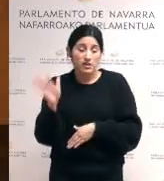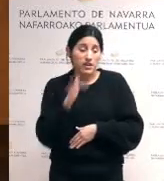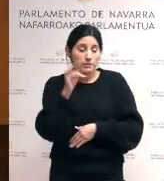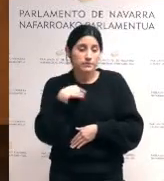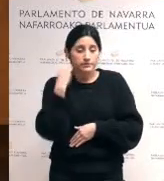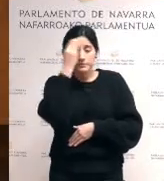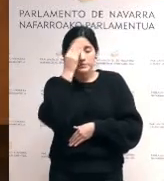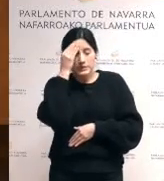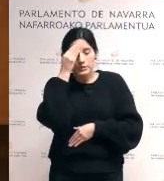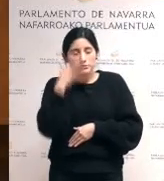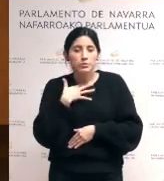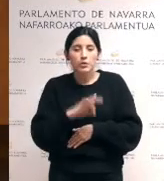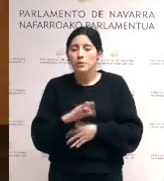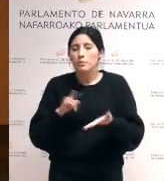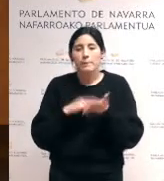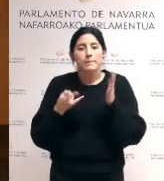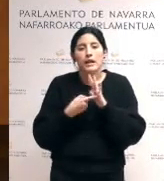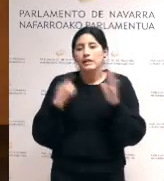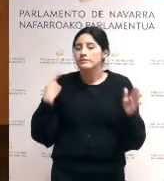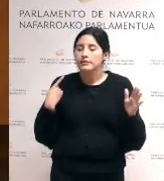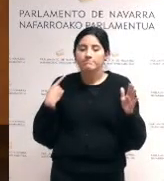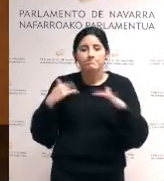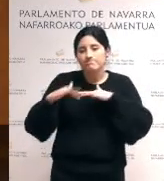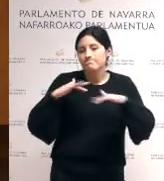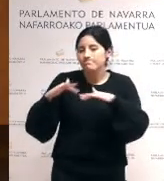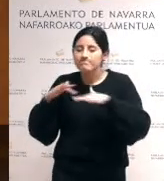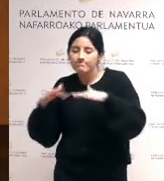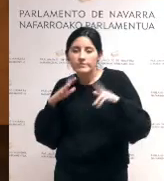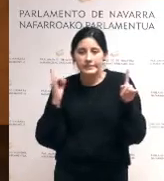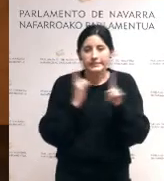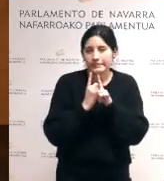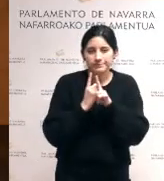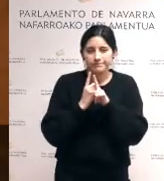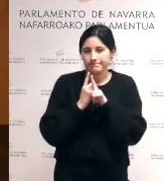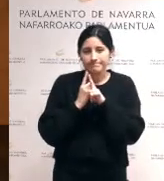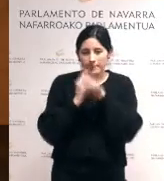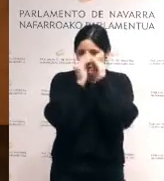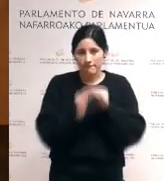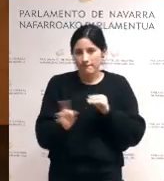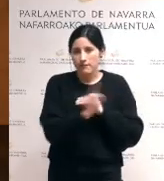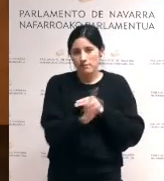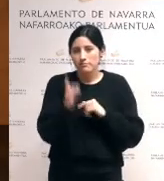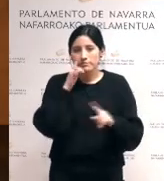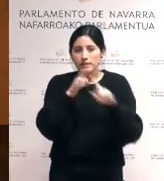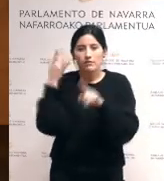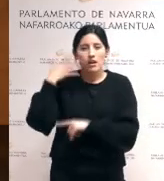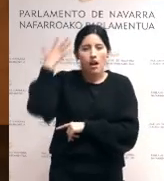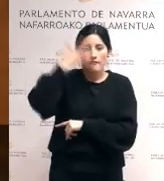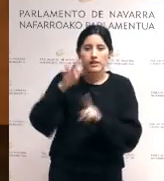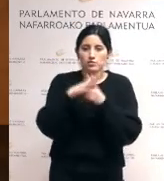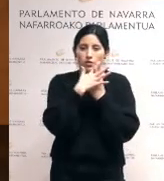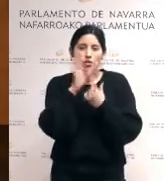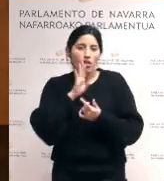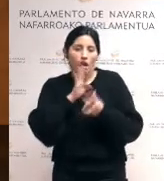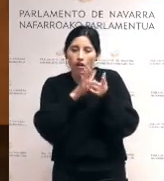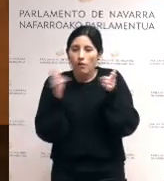a hacer ningún plan de choque y que son incapaces de hacer nada efectivo para solucionar la situación de inseguridad que tenemos en Navarra. Los